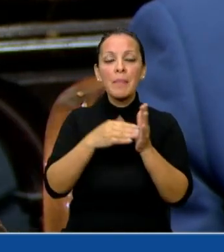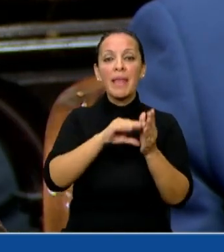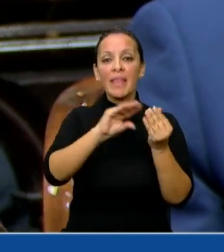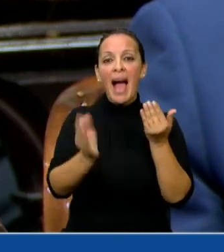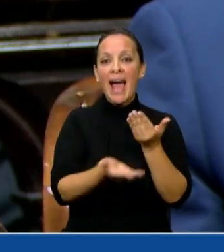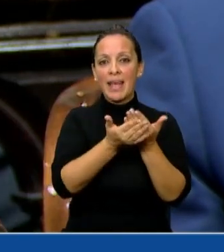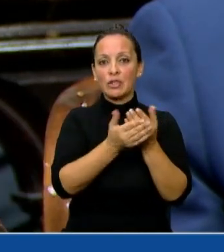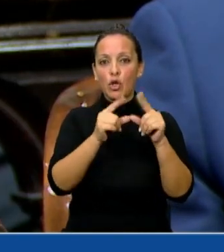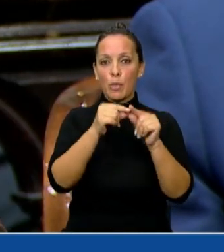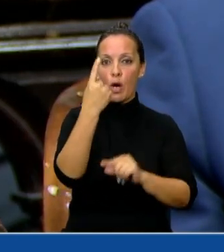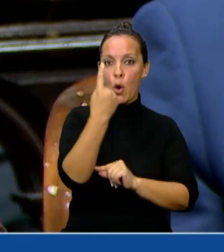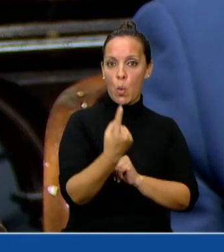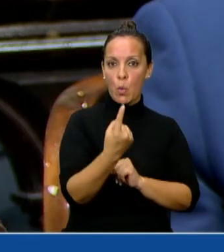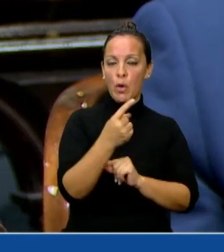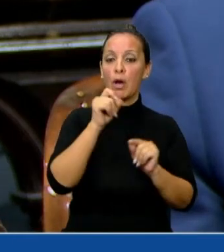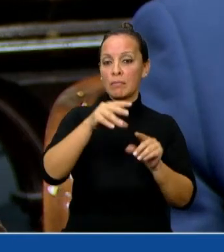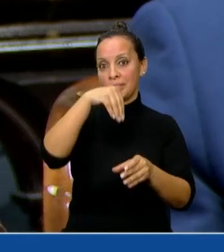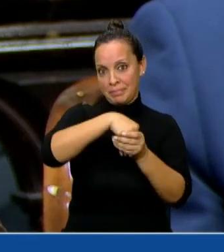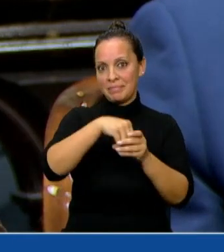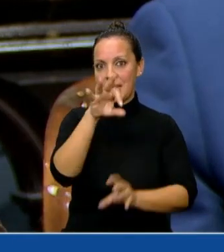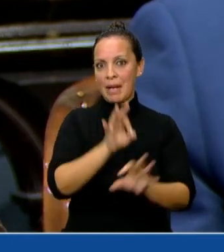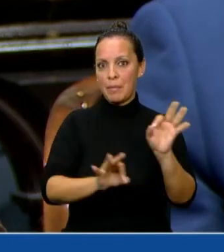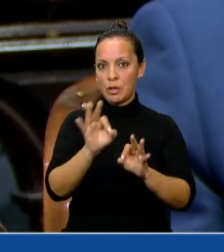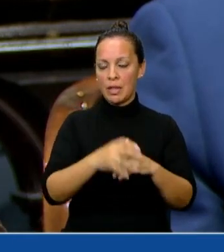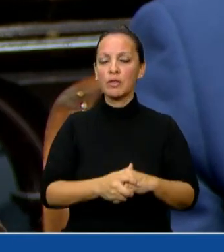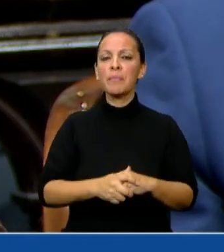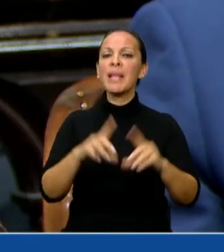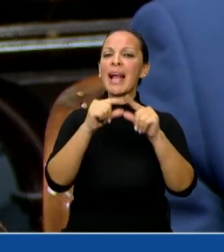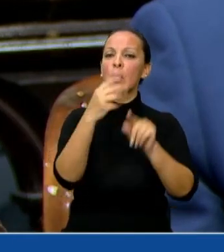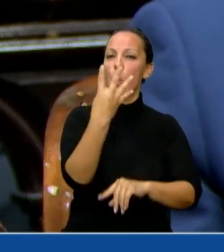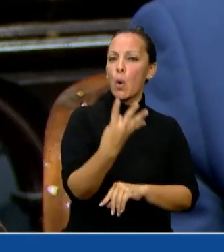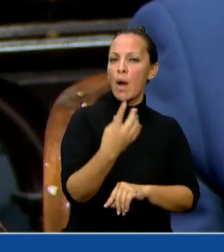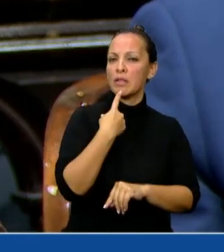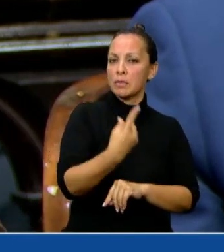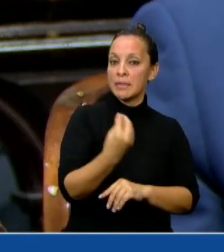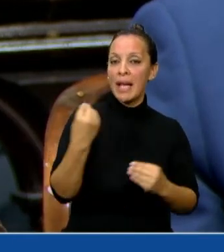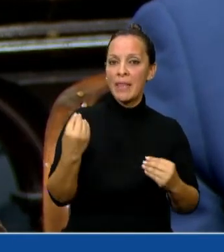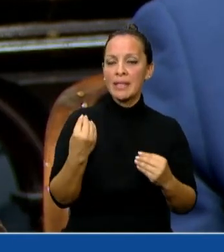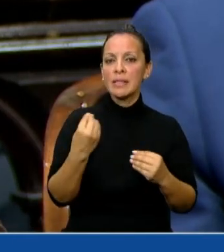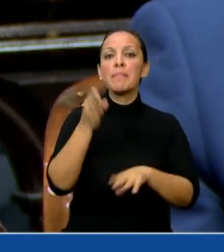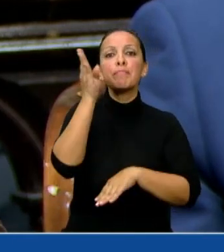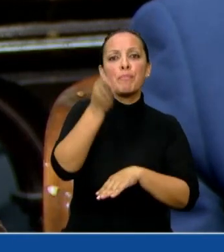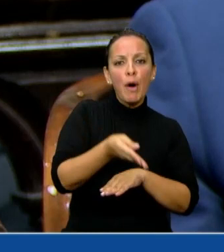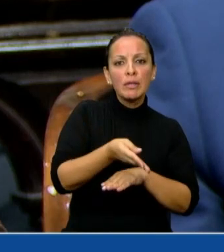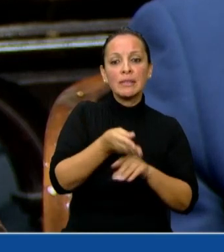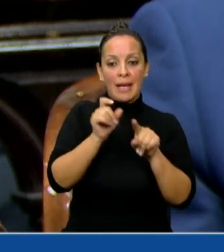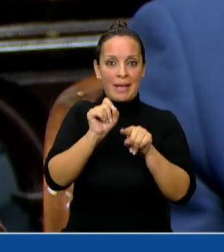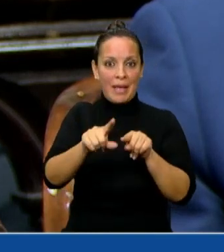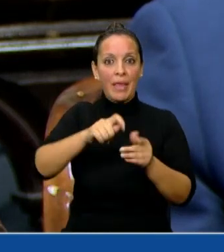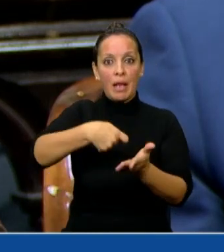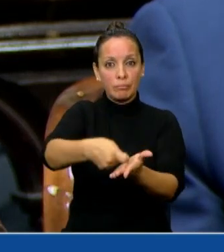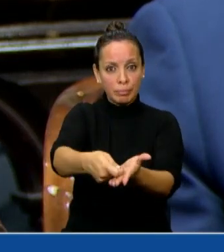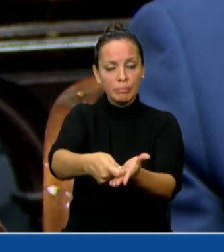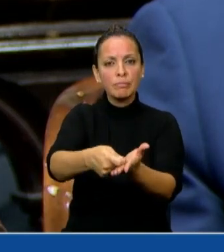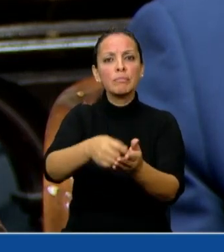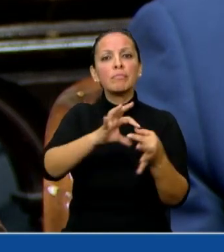1 que forma parte del proyecto. El artículo 4 establece que el coeficiente creado por la presente será